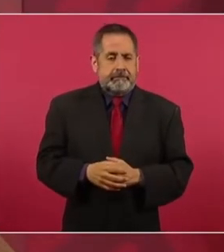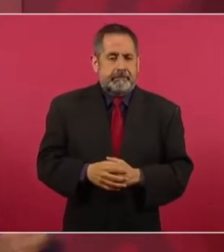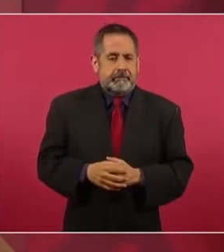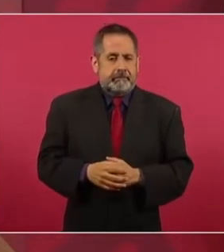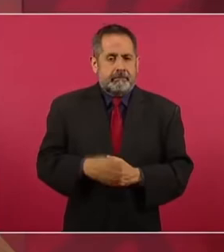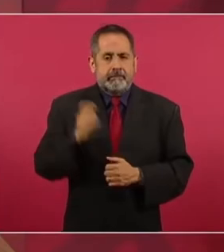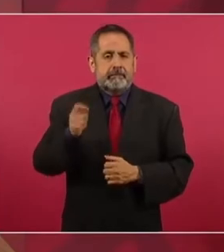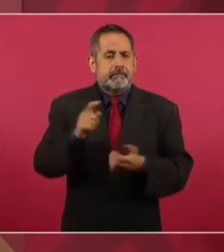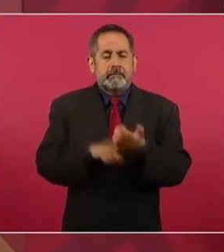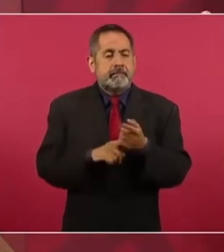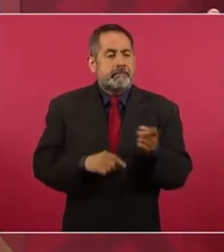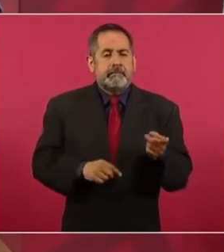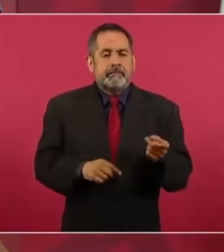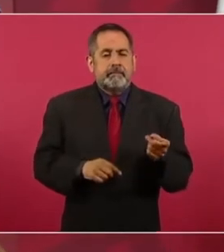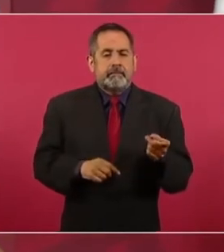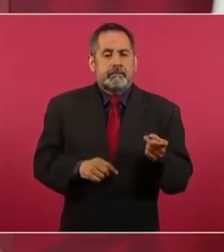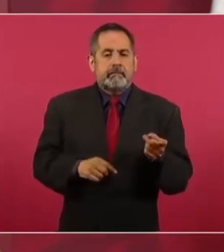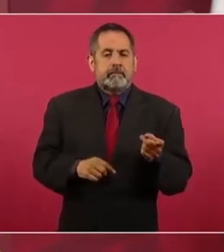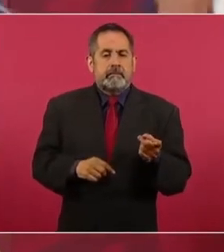Y